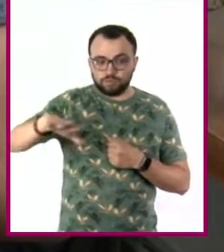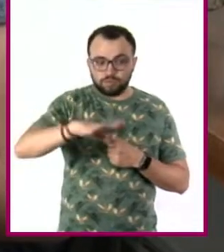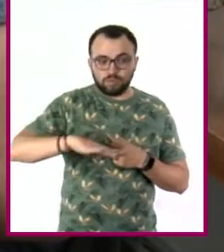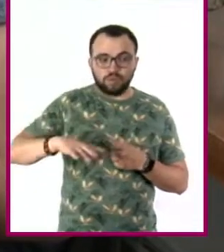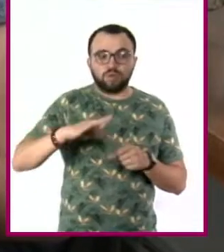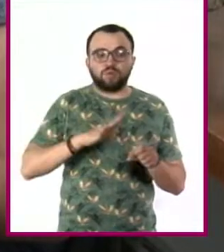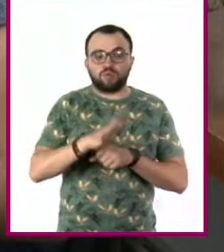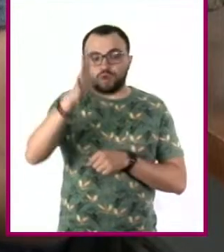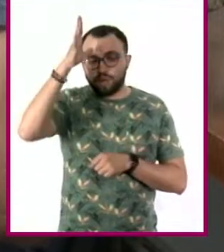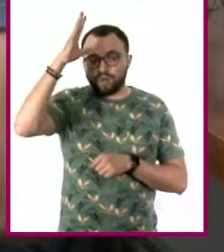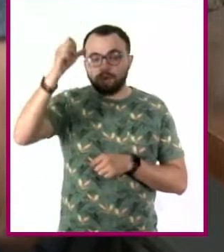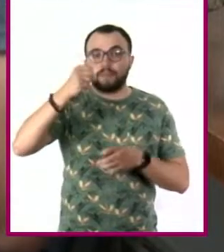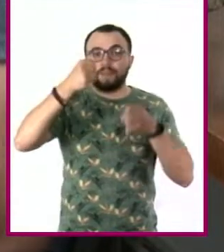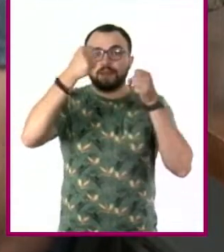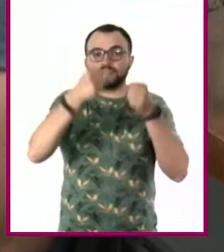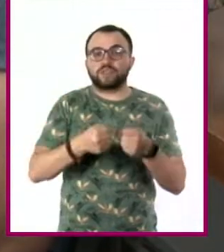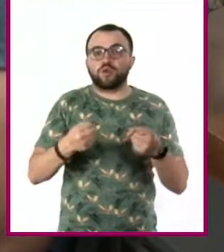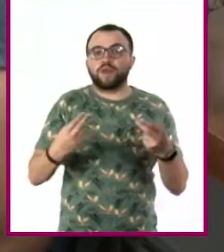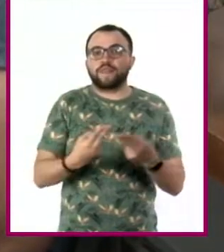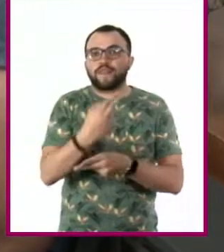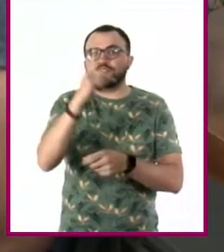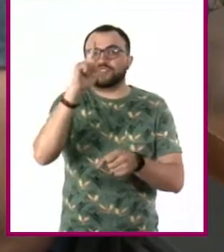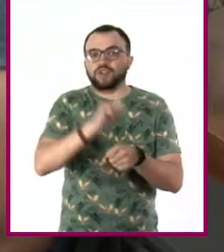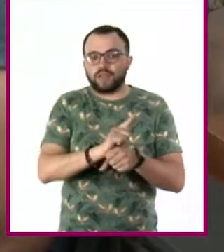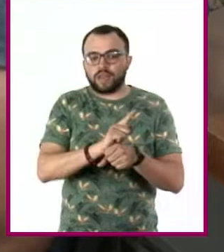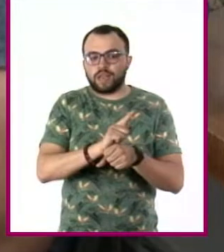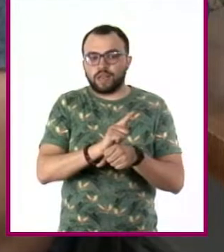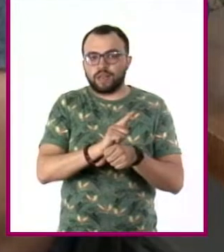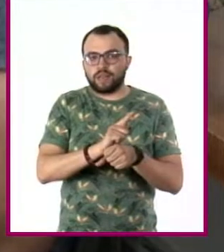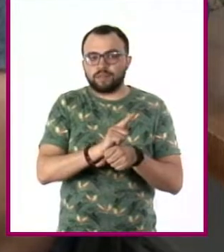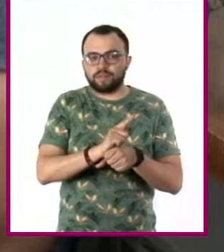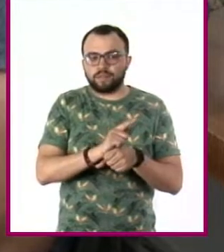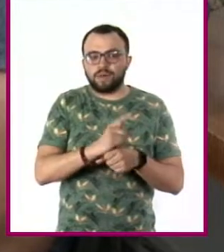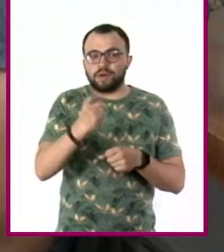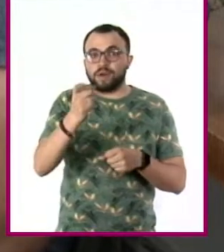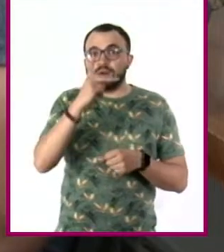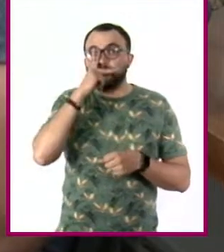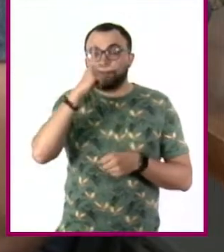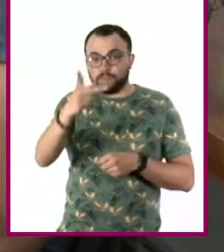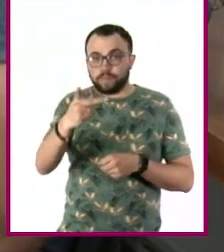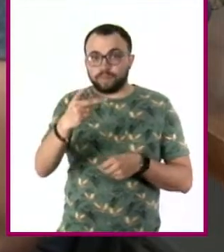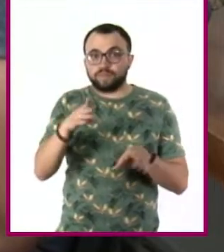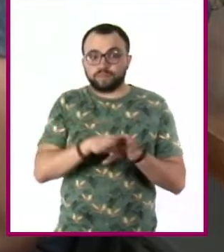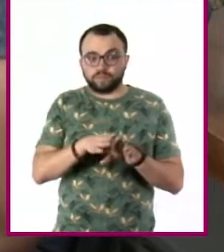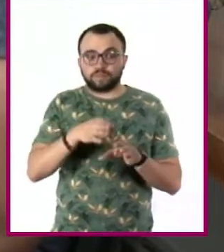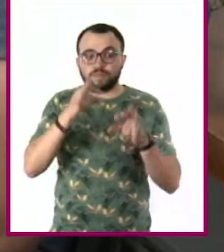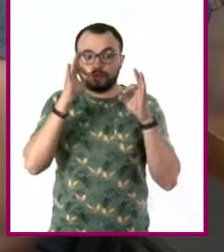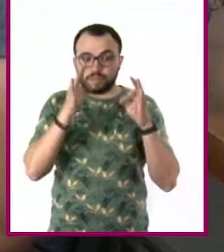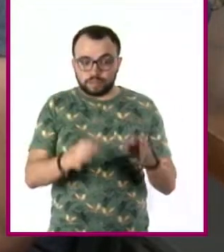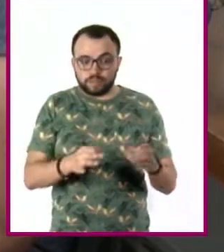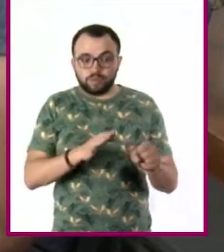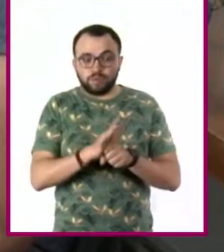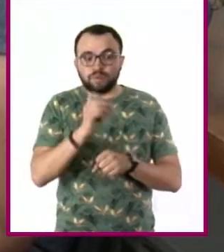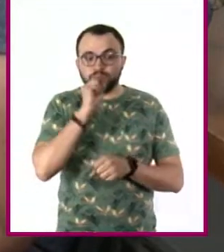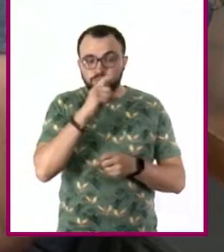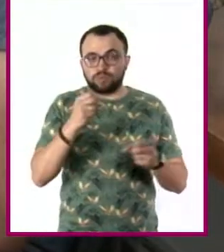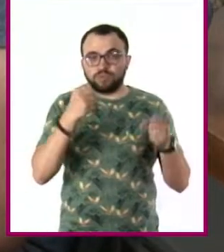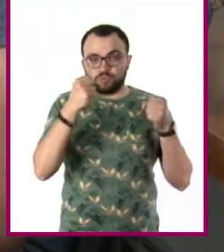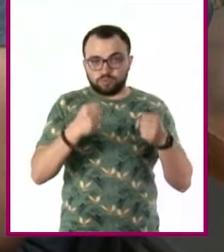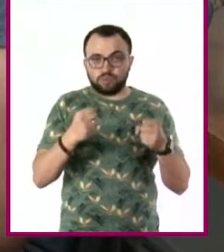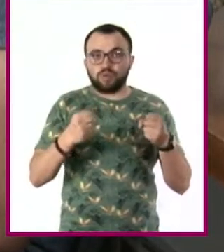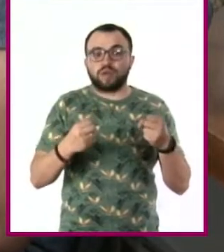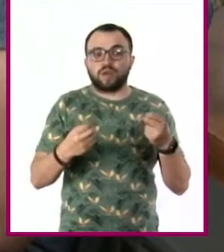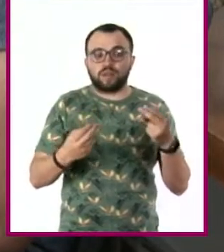deriva el concepto de seguridad nacional. Las palabras clave en este tema del debate de la seguridad nacional y la seguridad humana serían